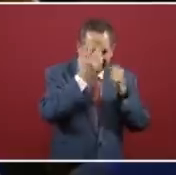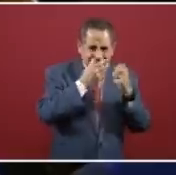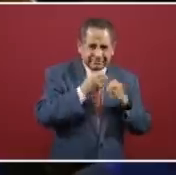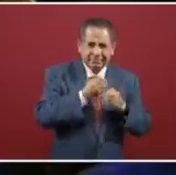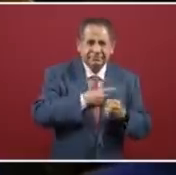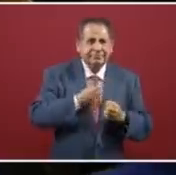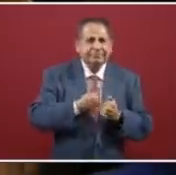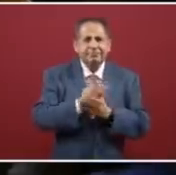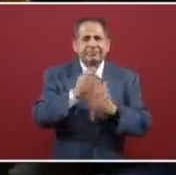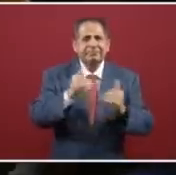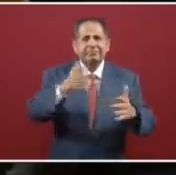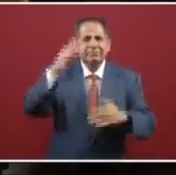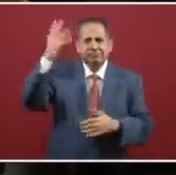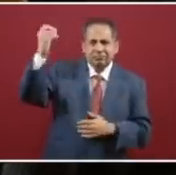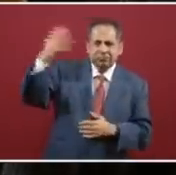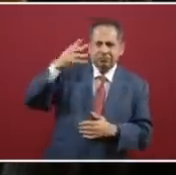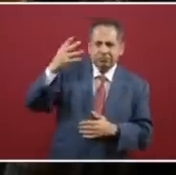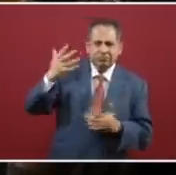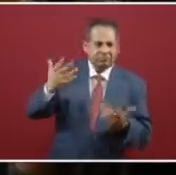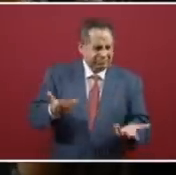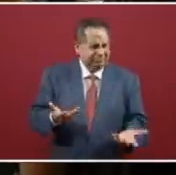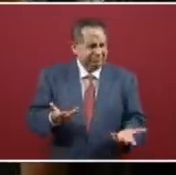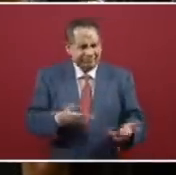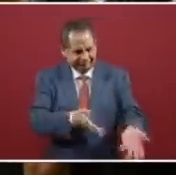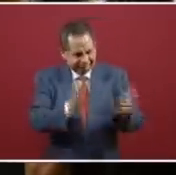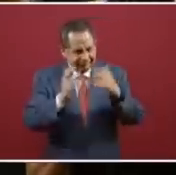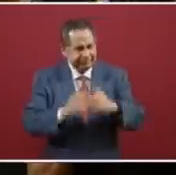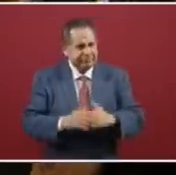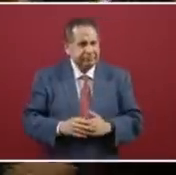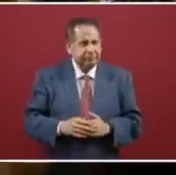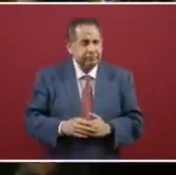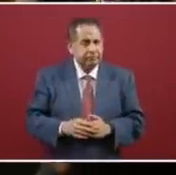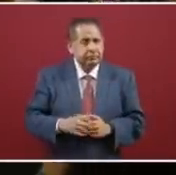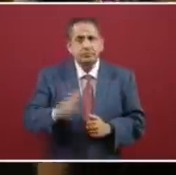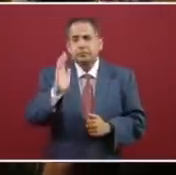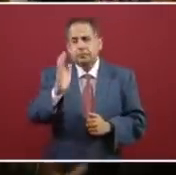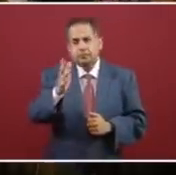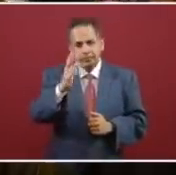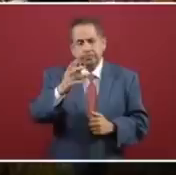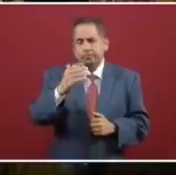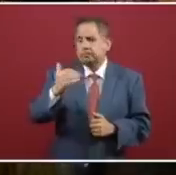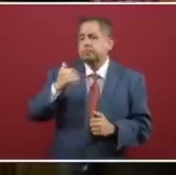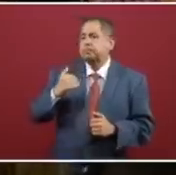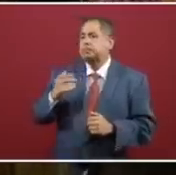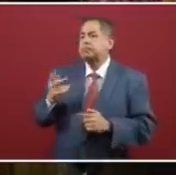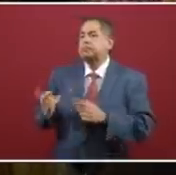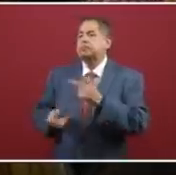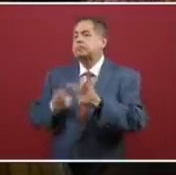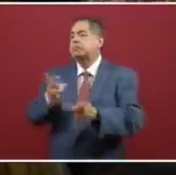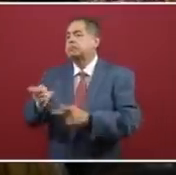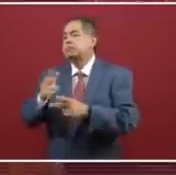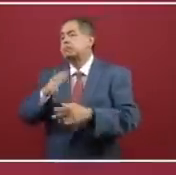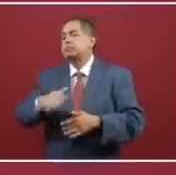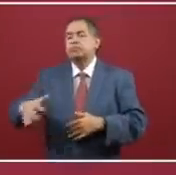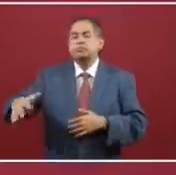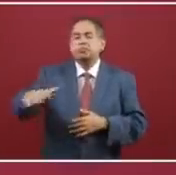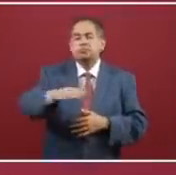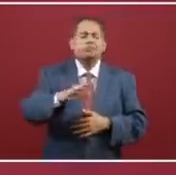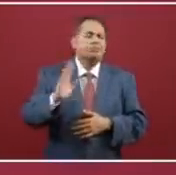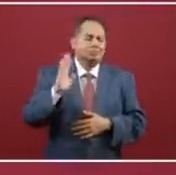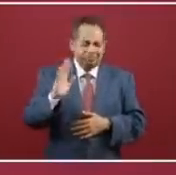y entonces éste ya se hizo la consulta y la gente